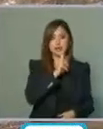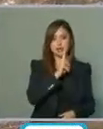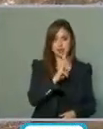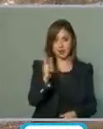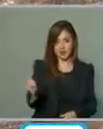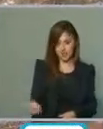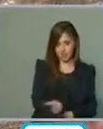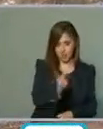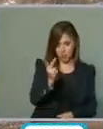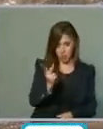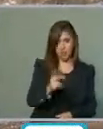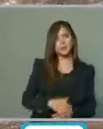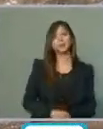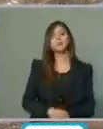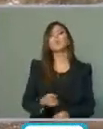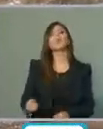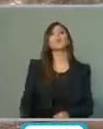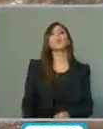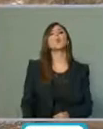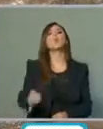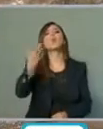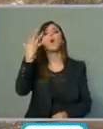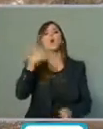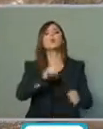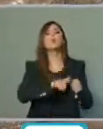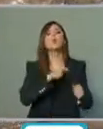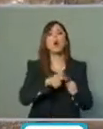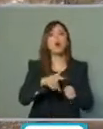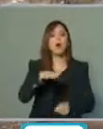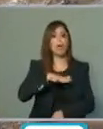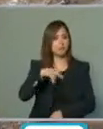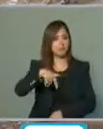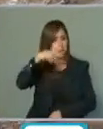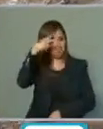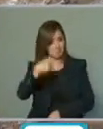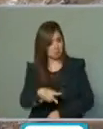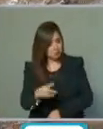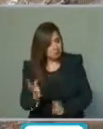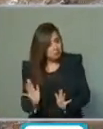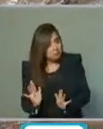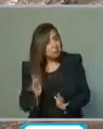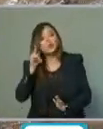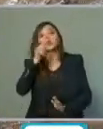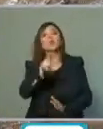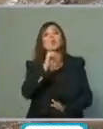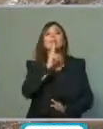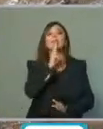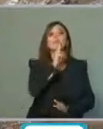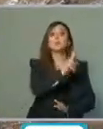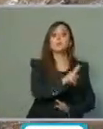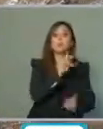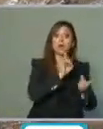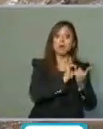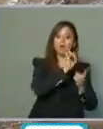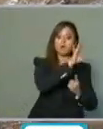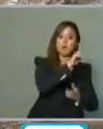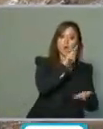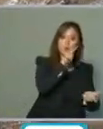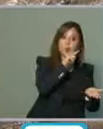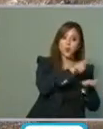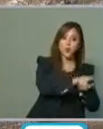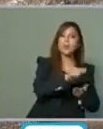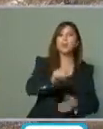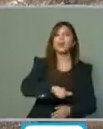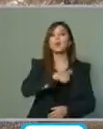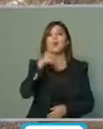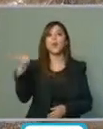ver. Es ¿cuántos tonos hay en México? Así de sencillo, rapidísimo. Y los primeros 3 que lleguen al WhatsApp y los primeros 3 que lleguen a Twitter se lo van a